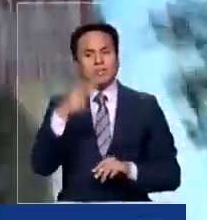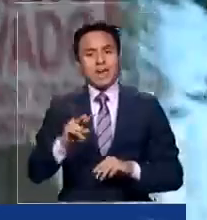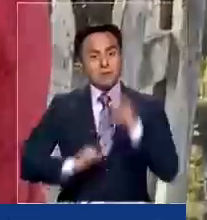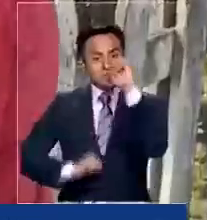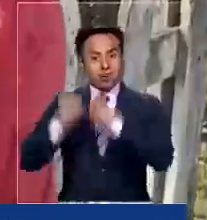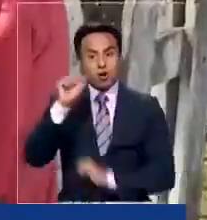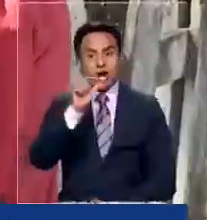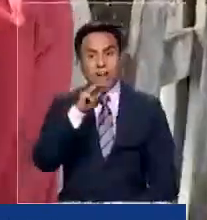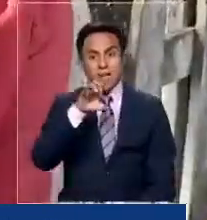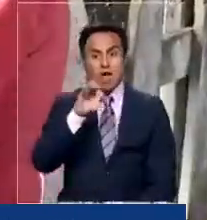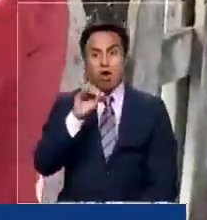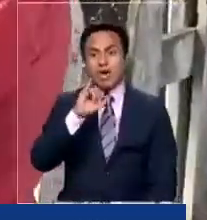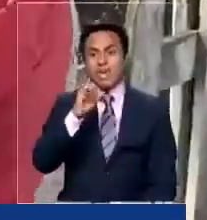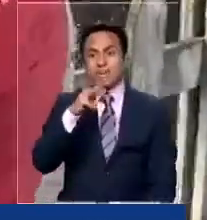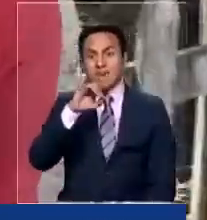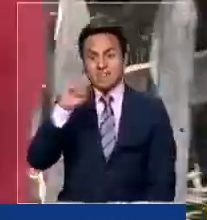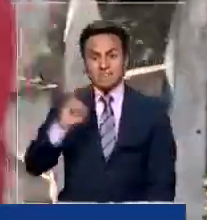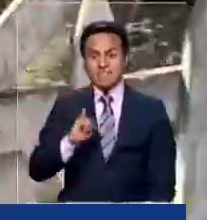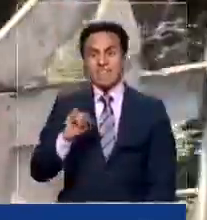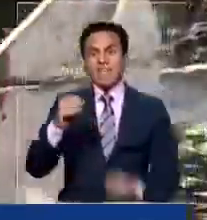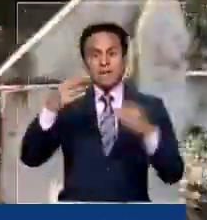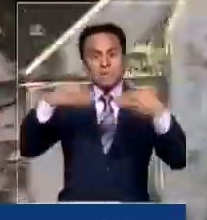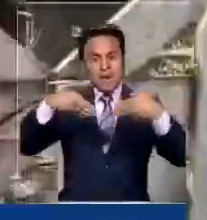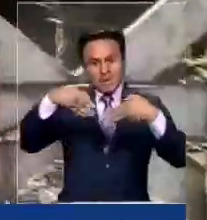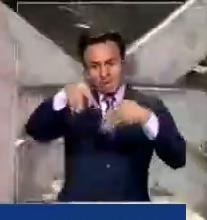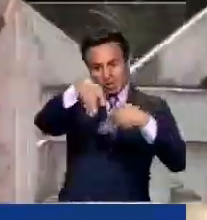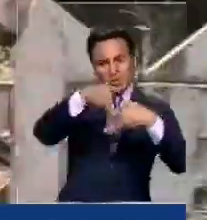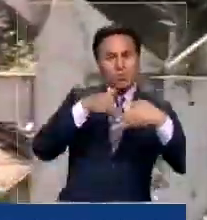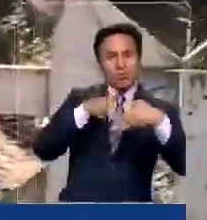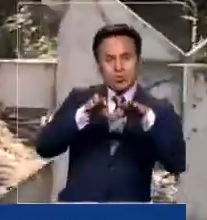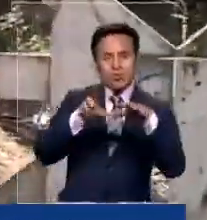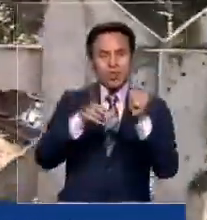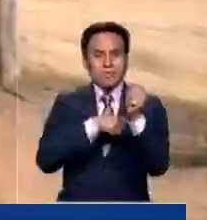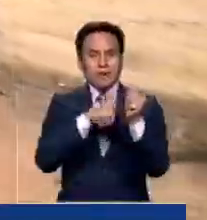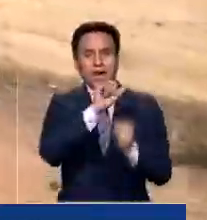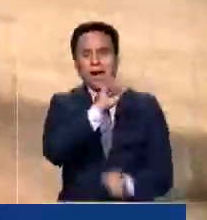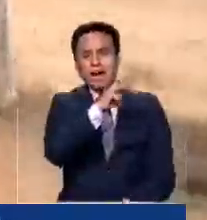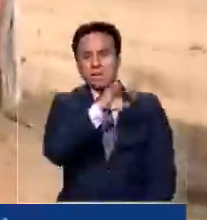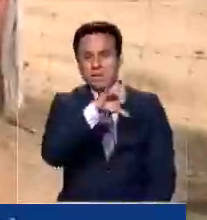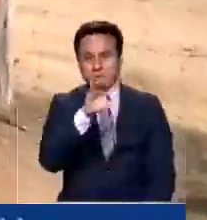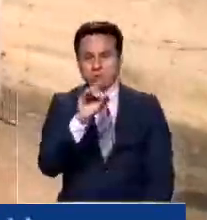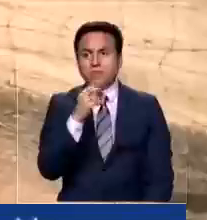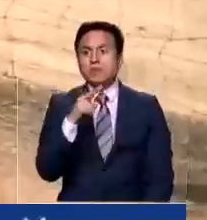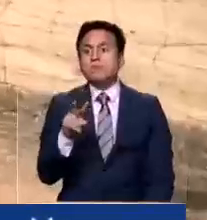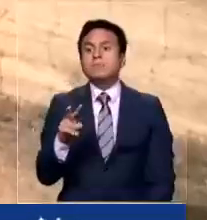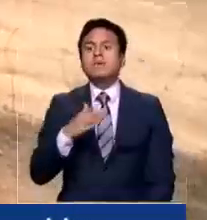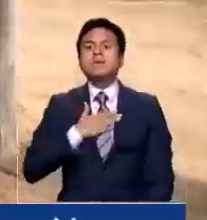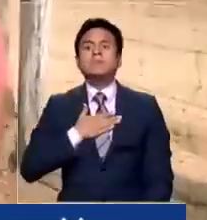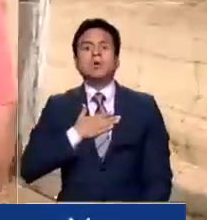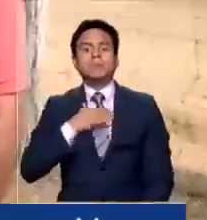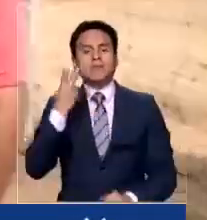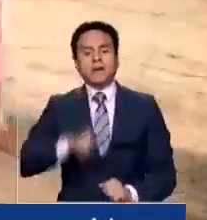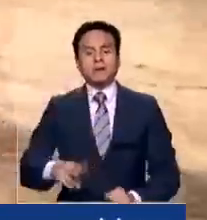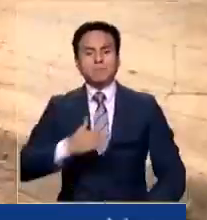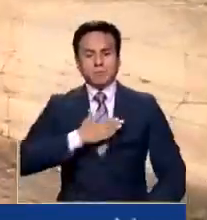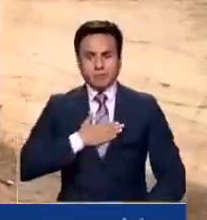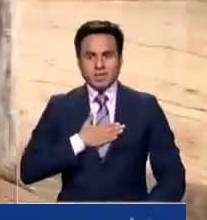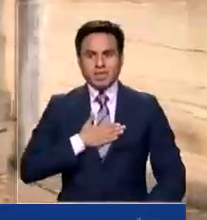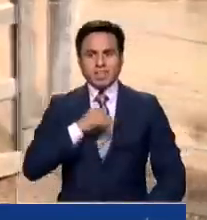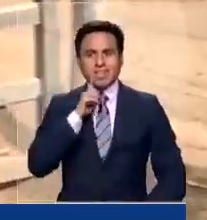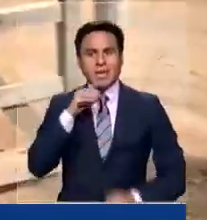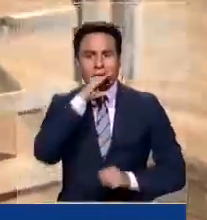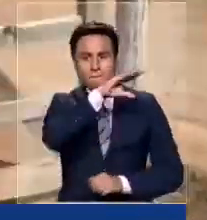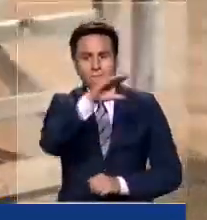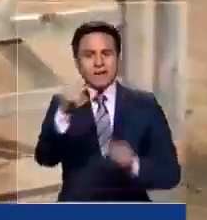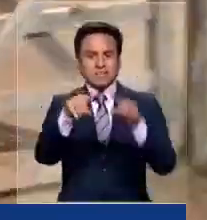empresario camilo jiménez la que está en medio de las tierras de la familia jaramillo esta propiedad genera una